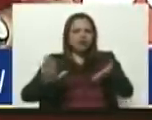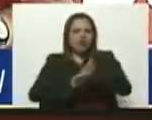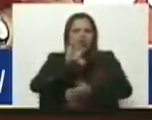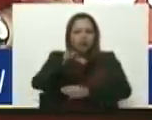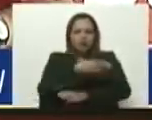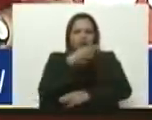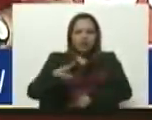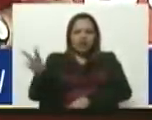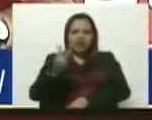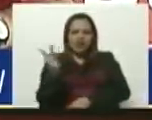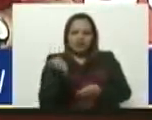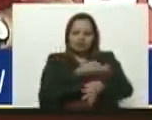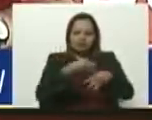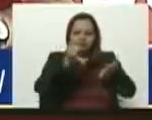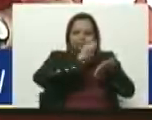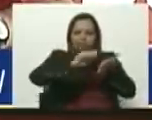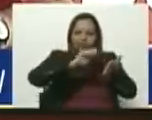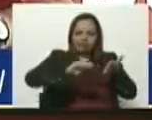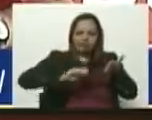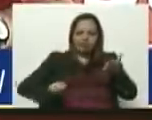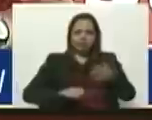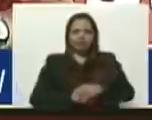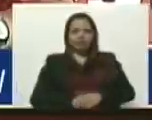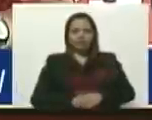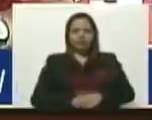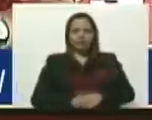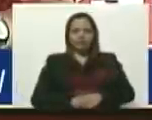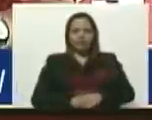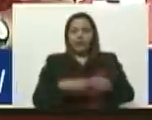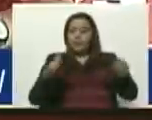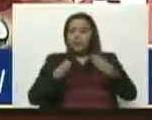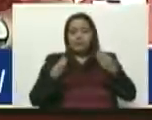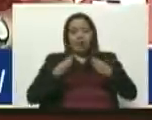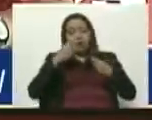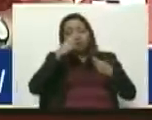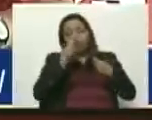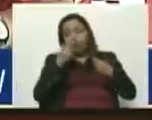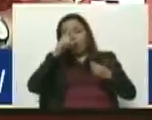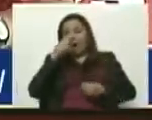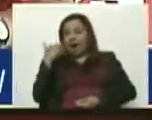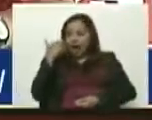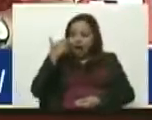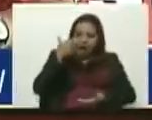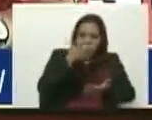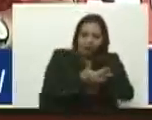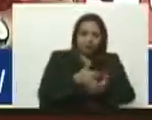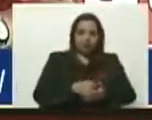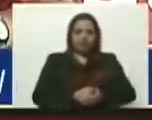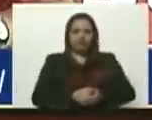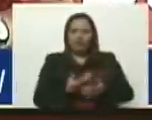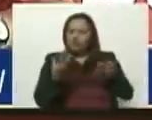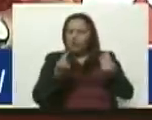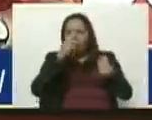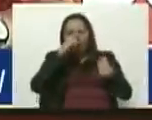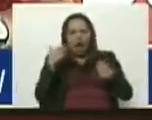compositor juan vicente torrealba vivió muchísimos años muchísimos años vivió